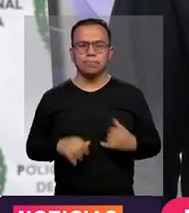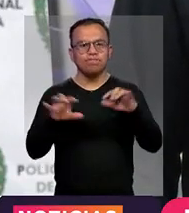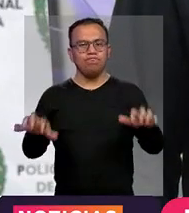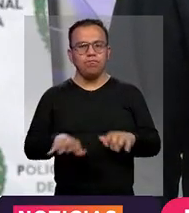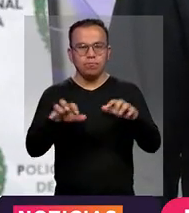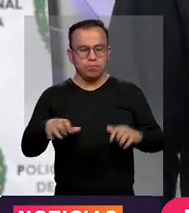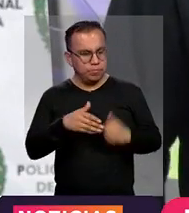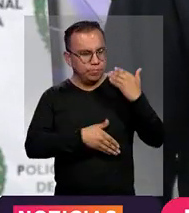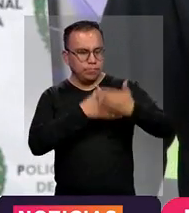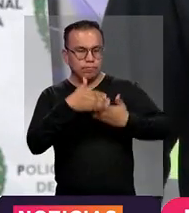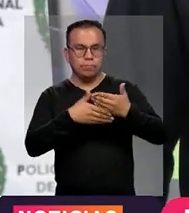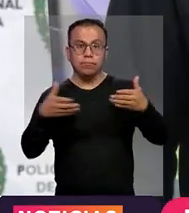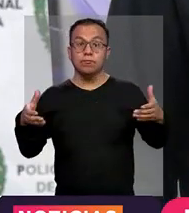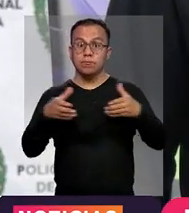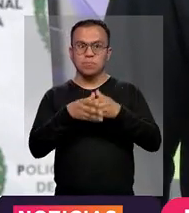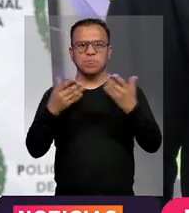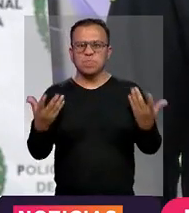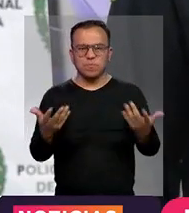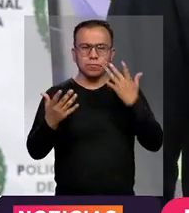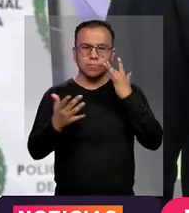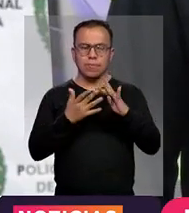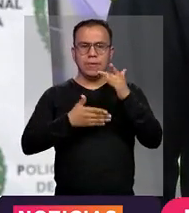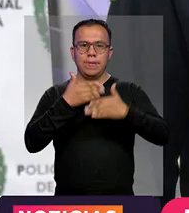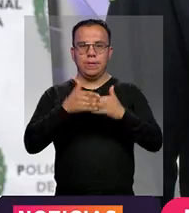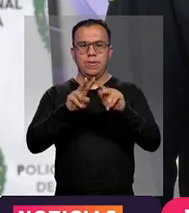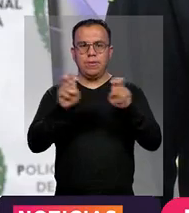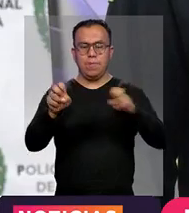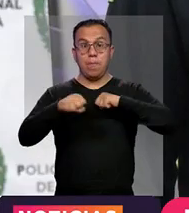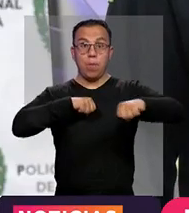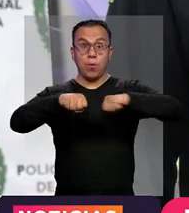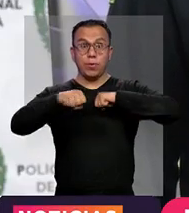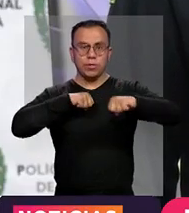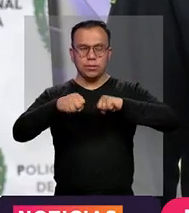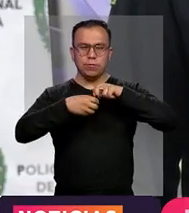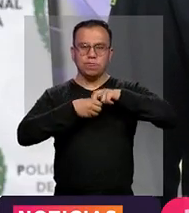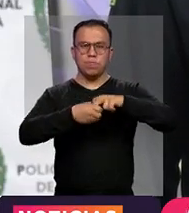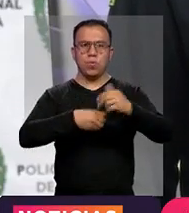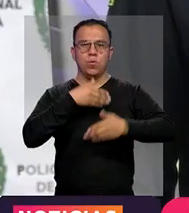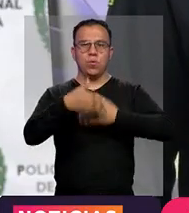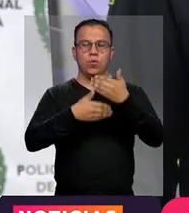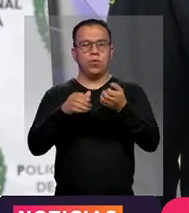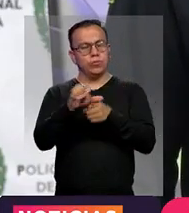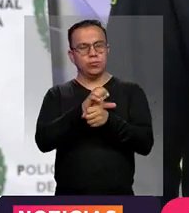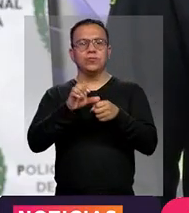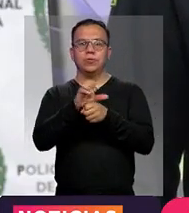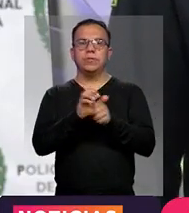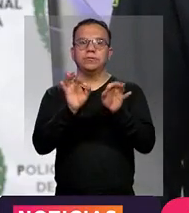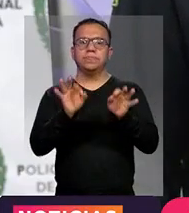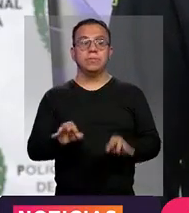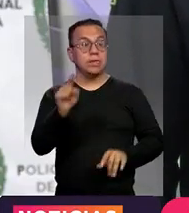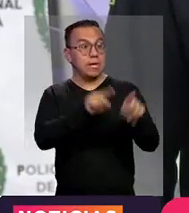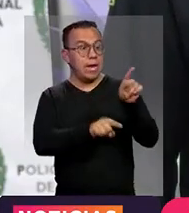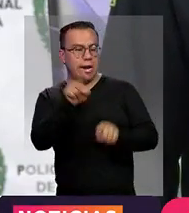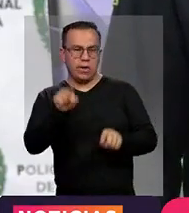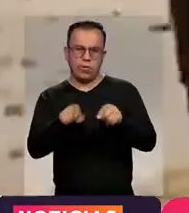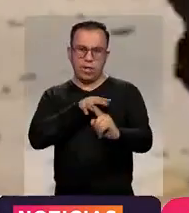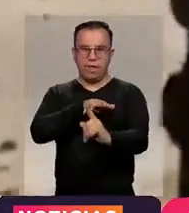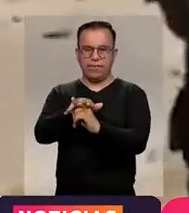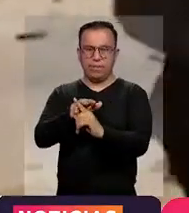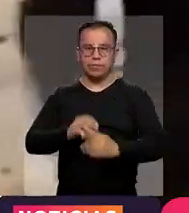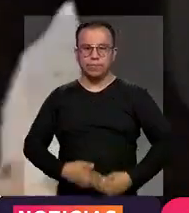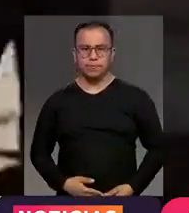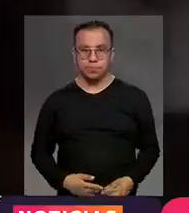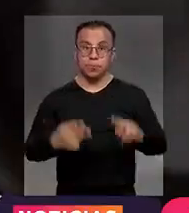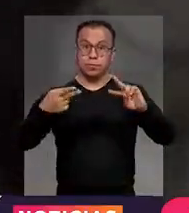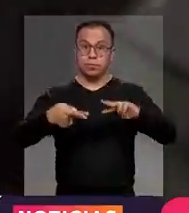actividades delincuenciales de unas movilizaciones que realizan los ciudadanos y que unos pocos las están afectando.